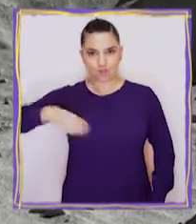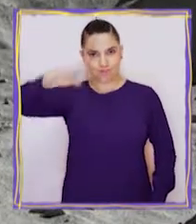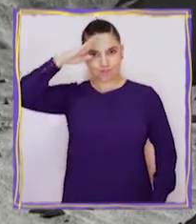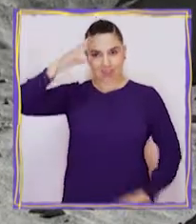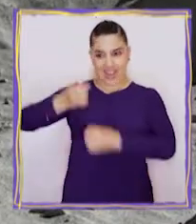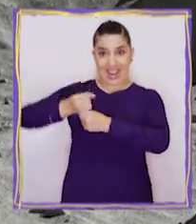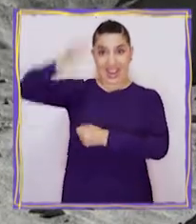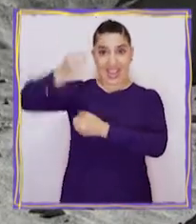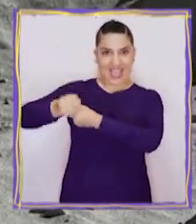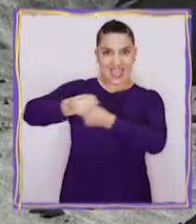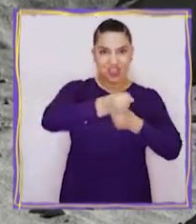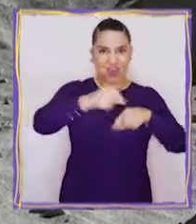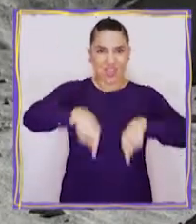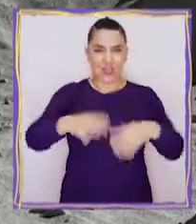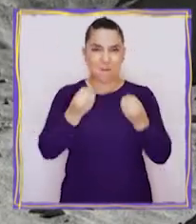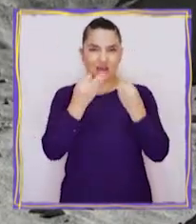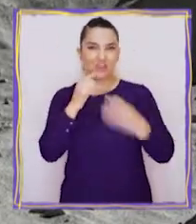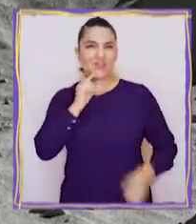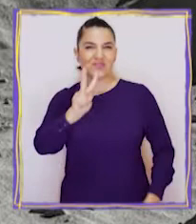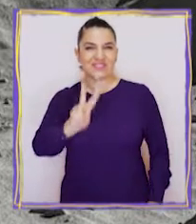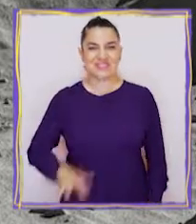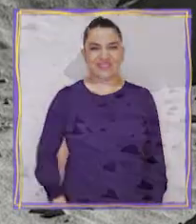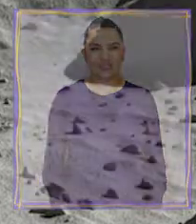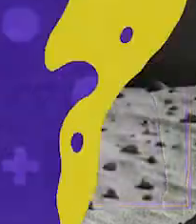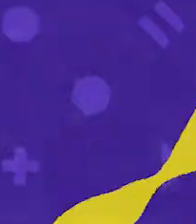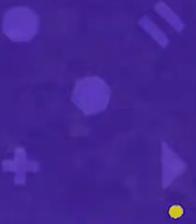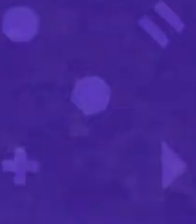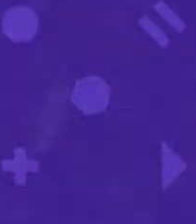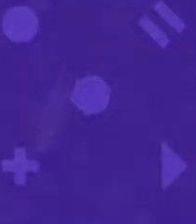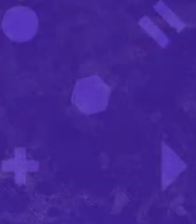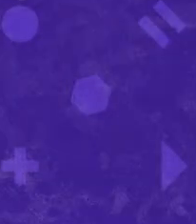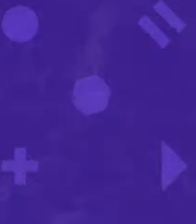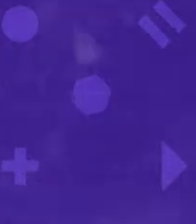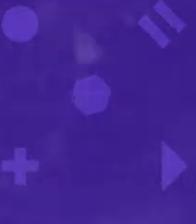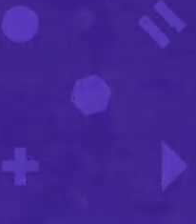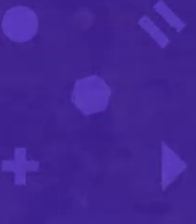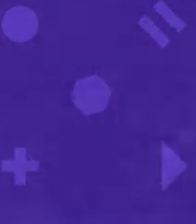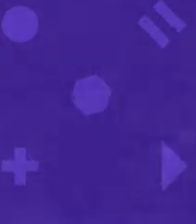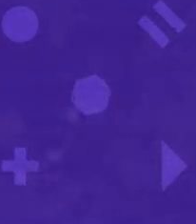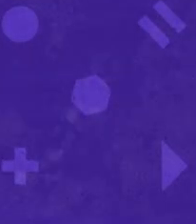el Caballero Jedi, y esto es Aprendo TV.